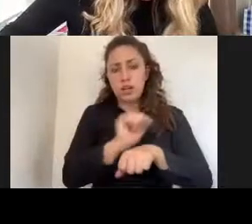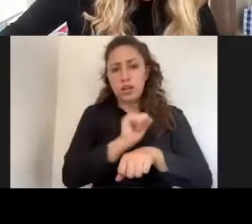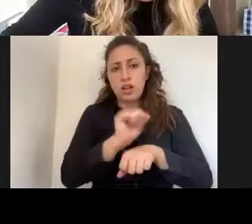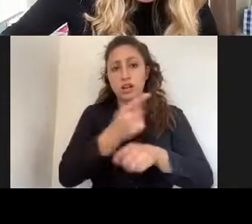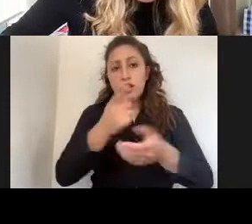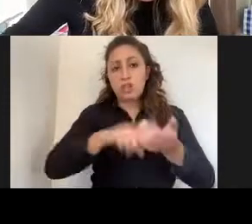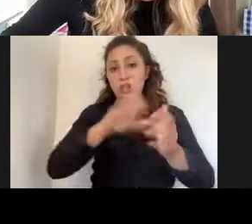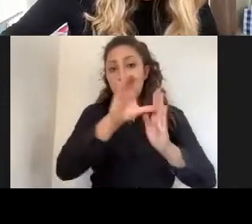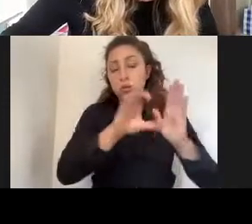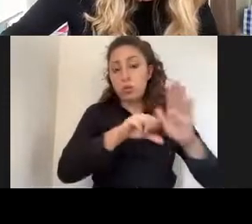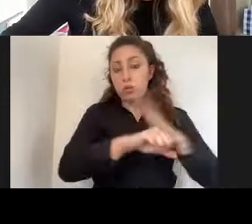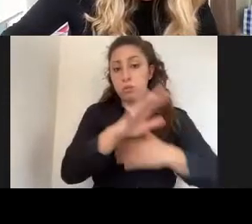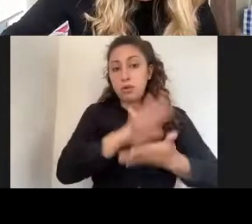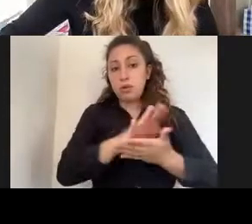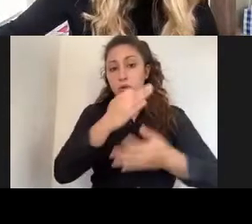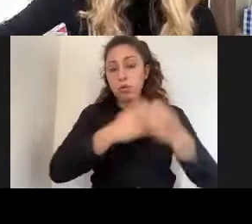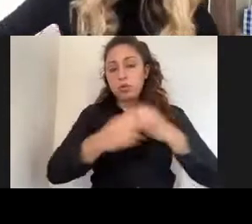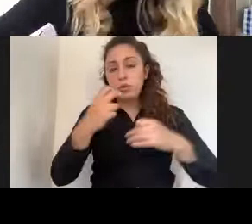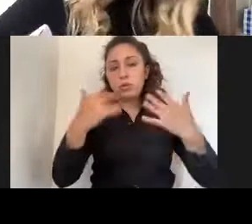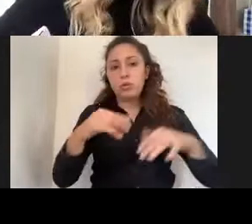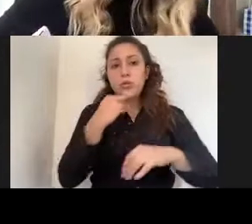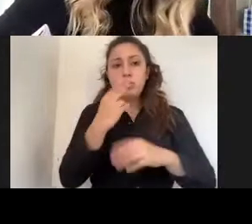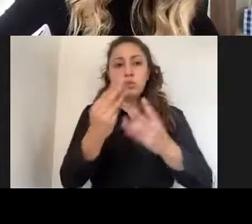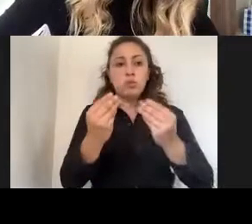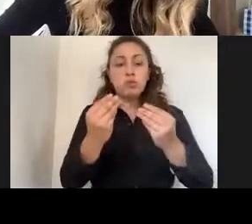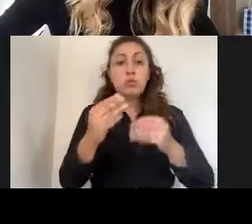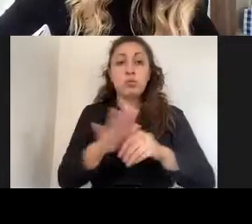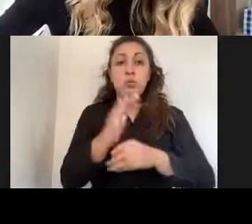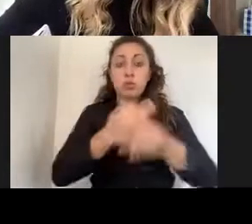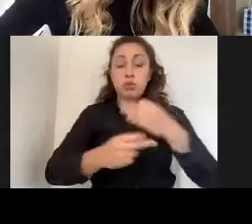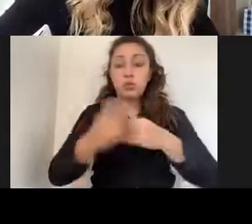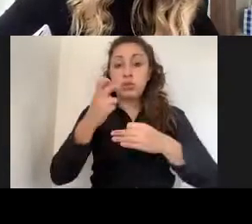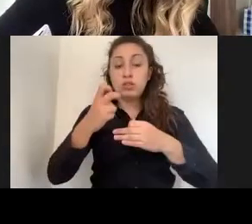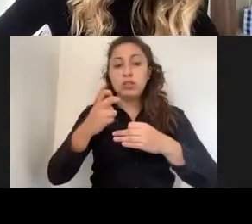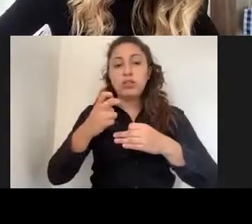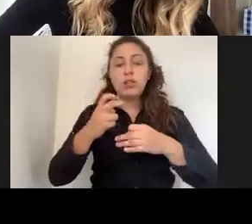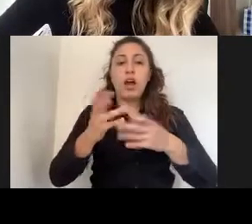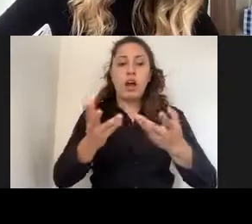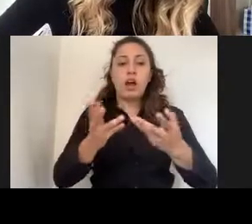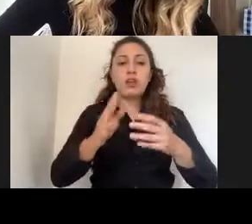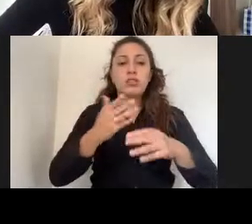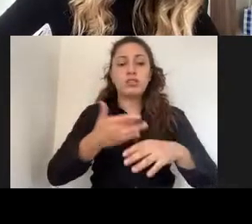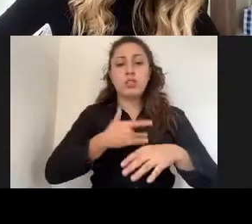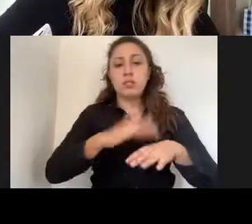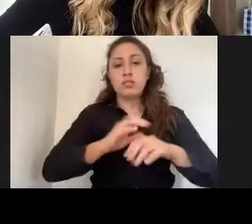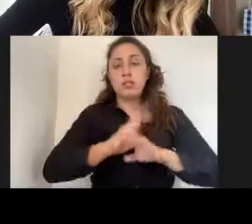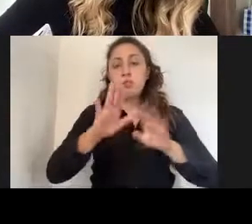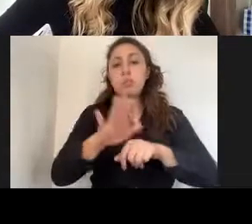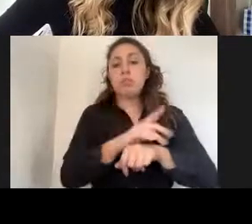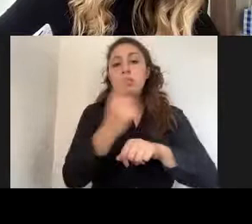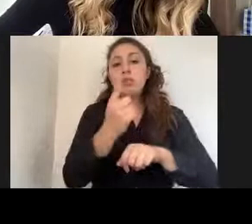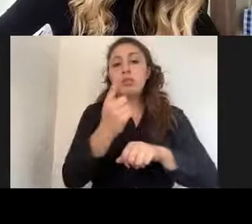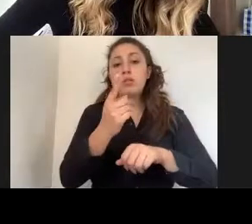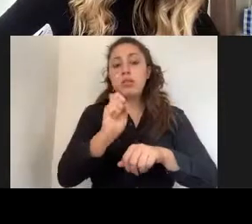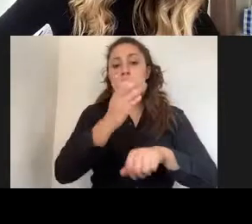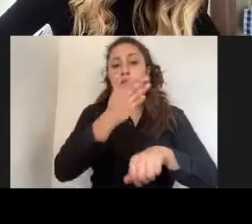lo cual me parece pues atinado, porque ya todo lo que he explicado nos queda muy claro que las consecuencias pues han sido